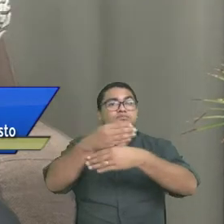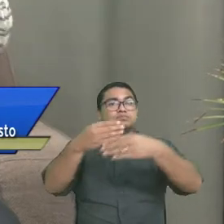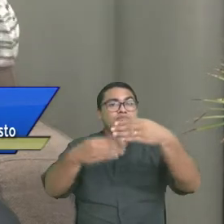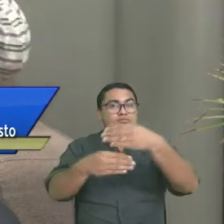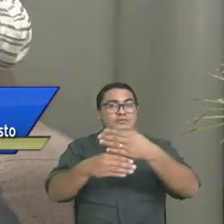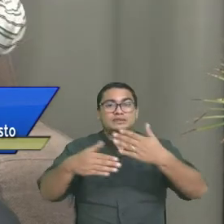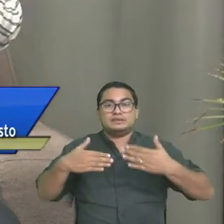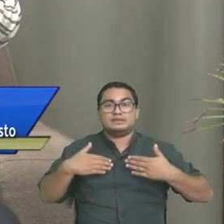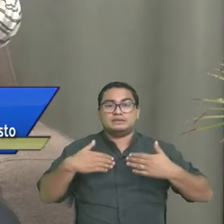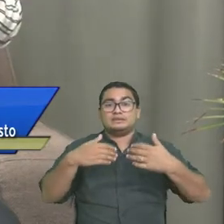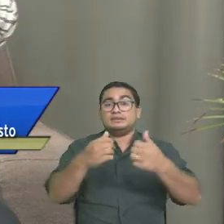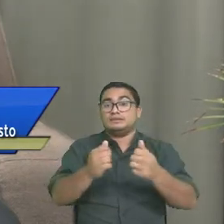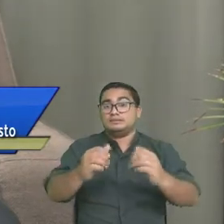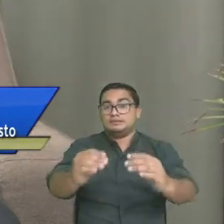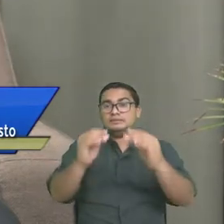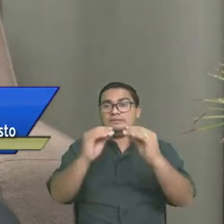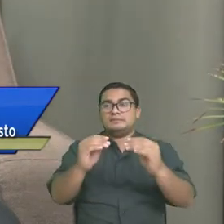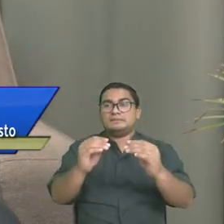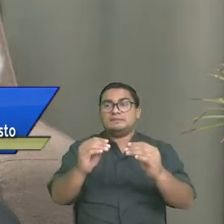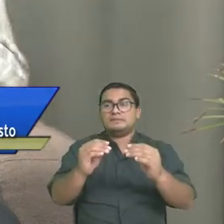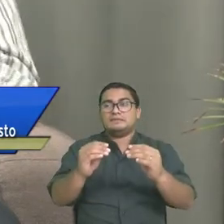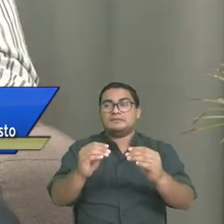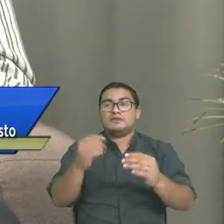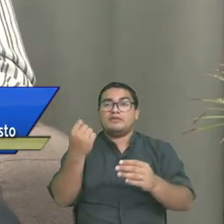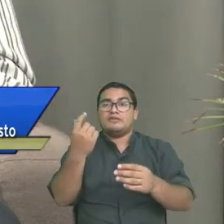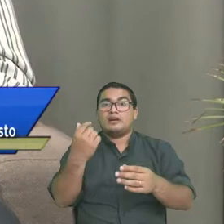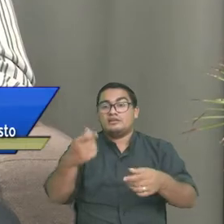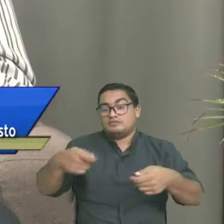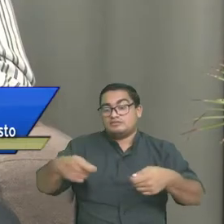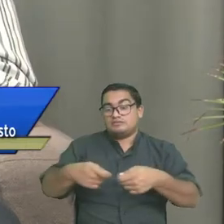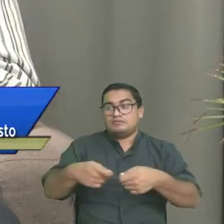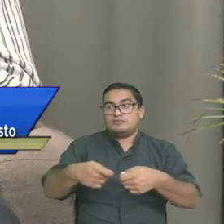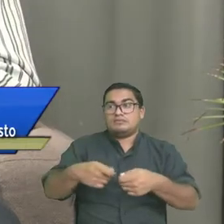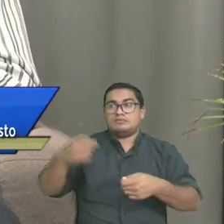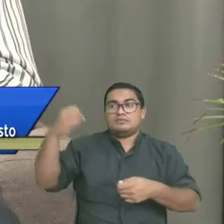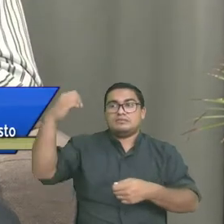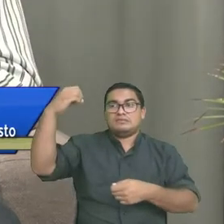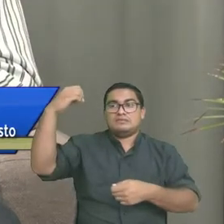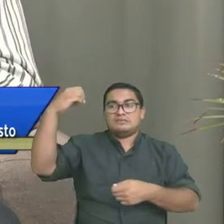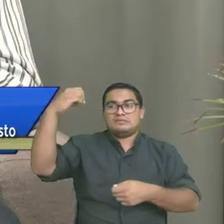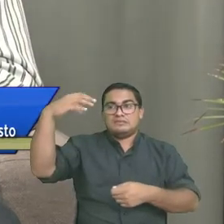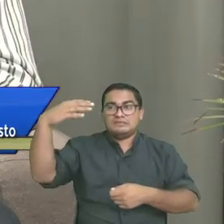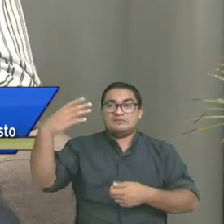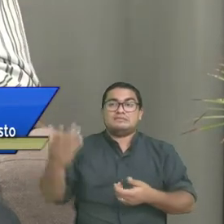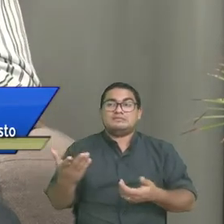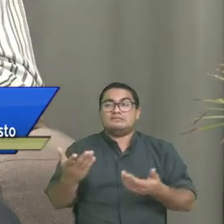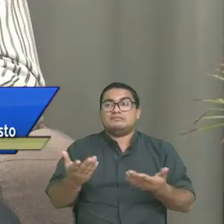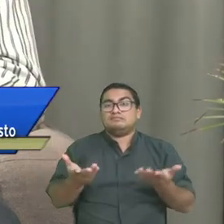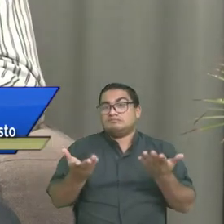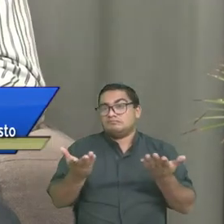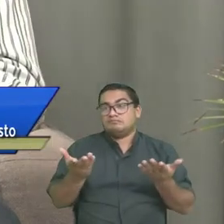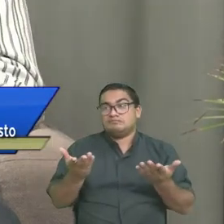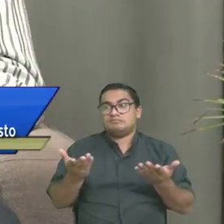salud, en educación. No mencionó el de energía, que es un importantísimo. Sí, claro. Ya,